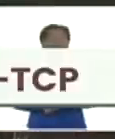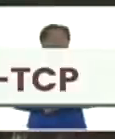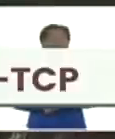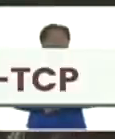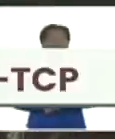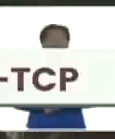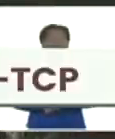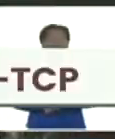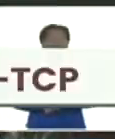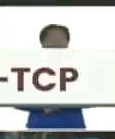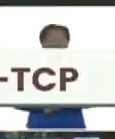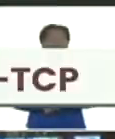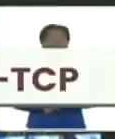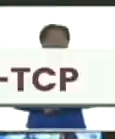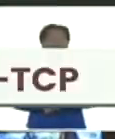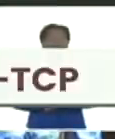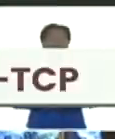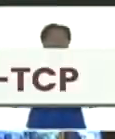la hegemonía total